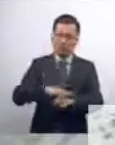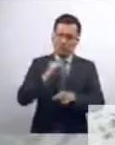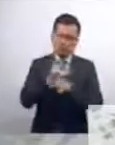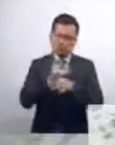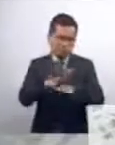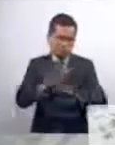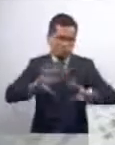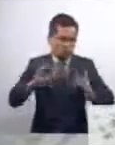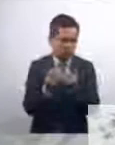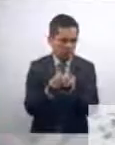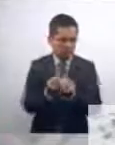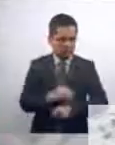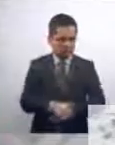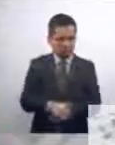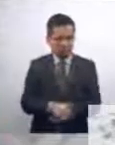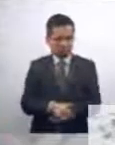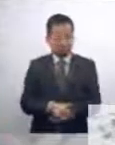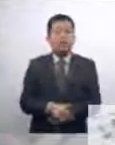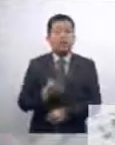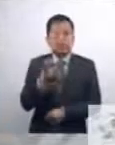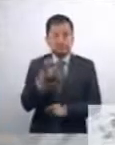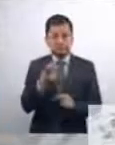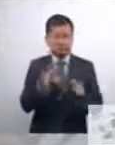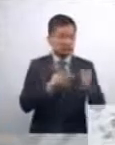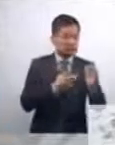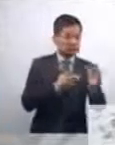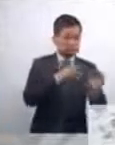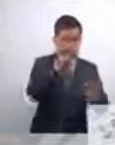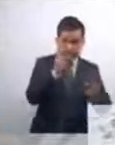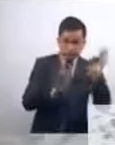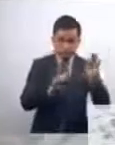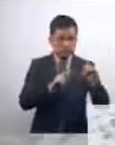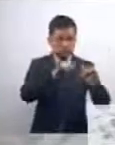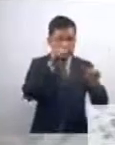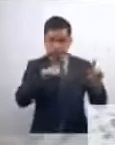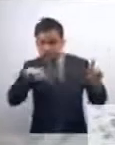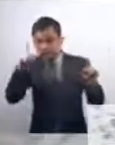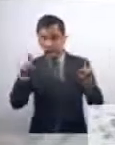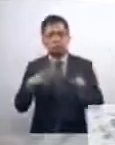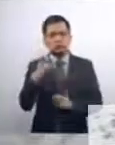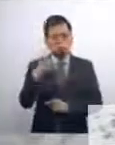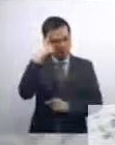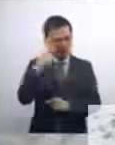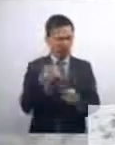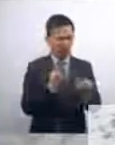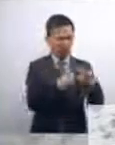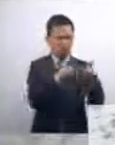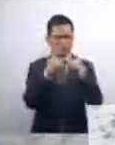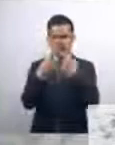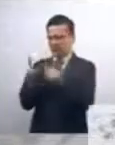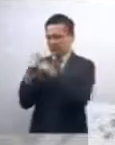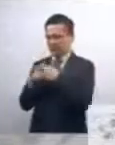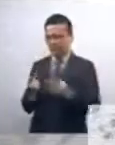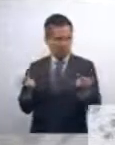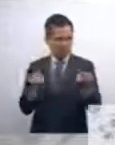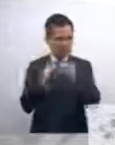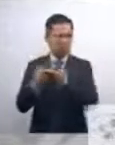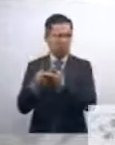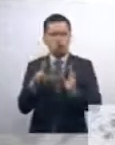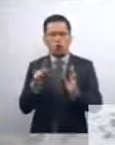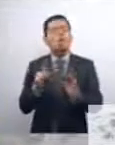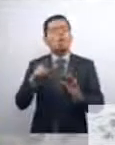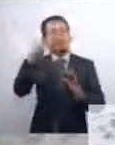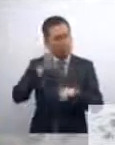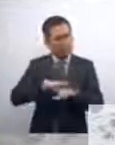Las variaciones dejarán de ser disruptivas, evitando así presentar información distorsionada que muestre menor riesgo